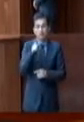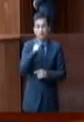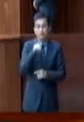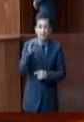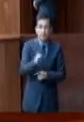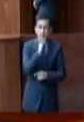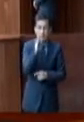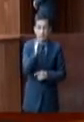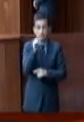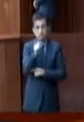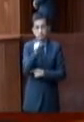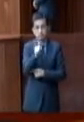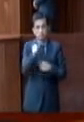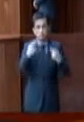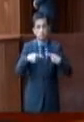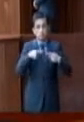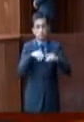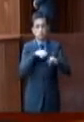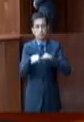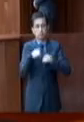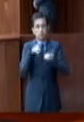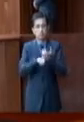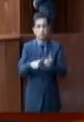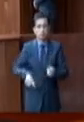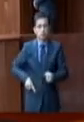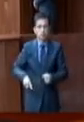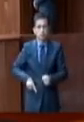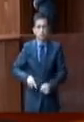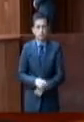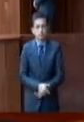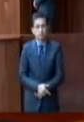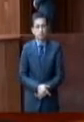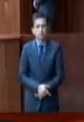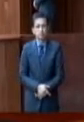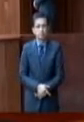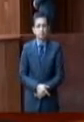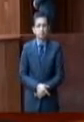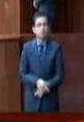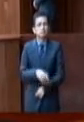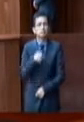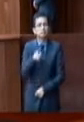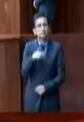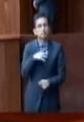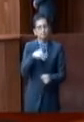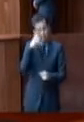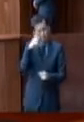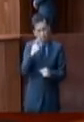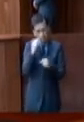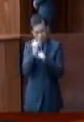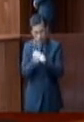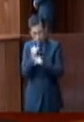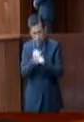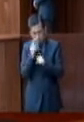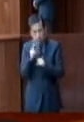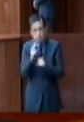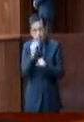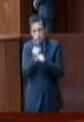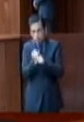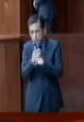sindicatos de trabajadores al servicio del estado quien en el desahogo de la investigación